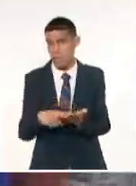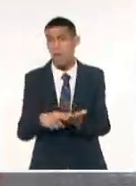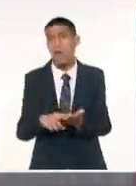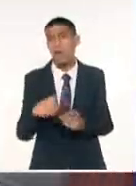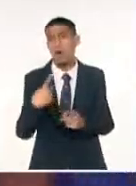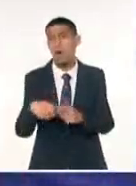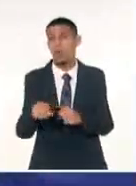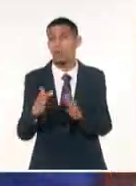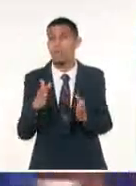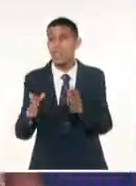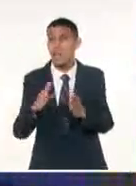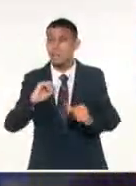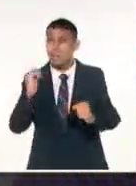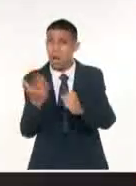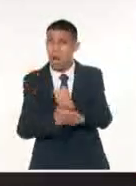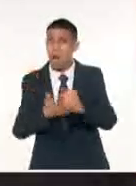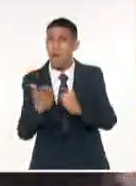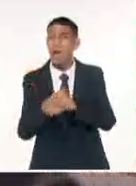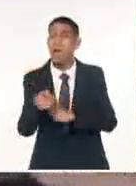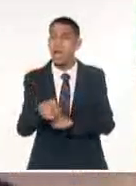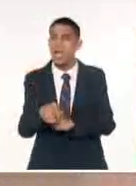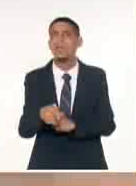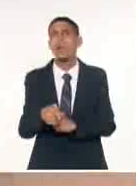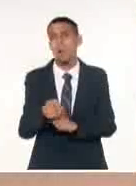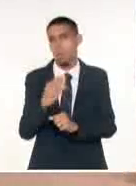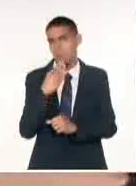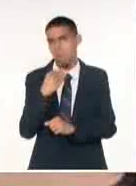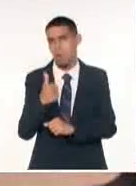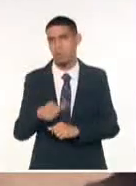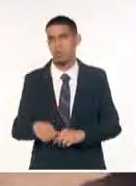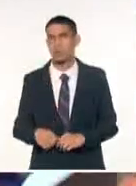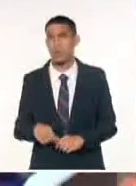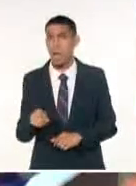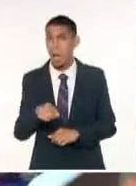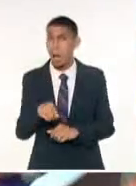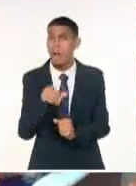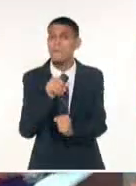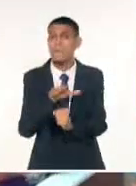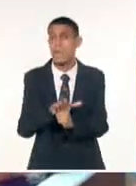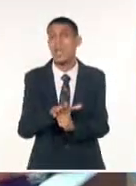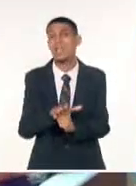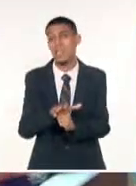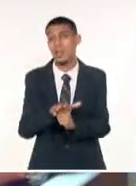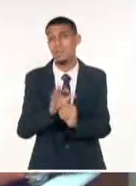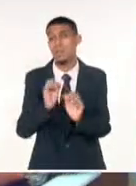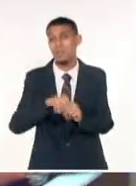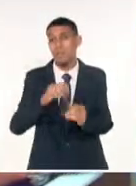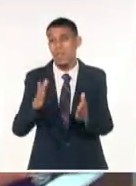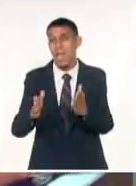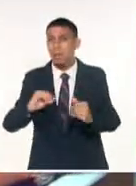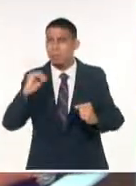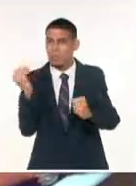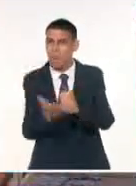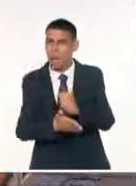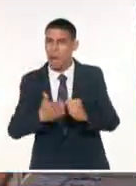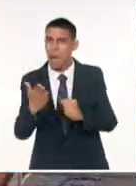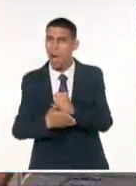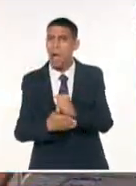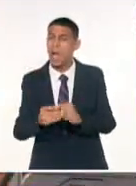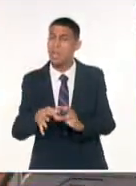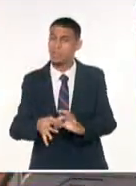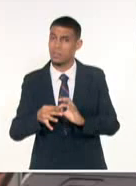azucarera, estos son los retos. Se nos avecina una zafra muy compleja, pero lo que resulta decisivo es elevar